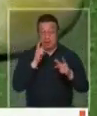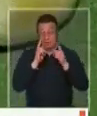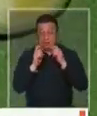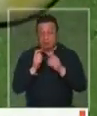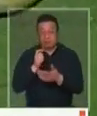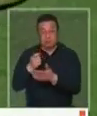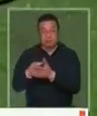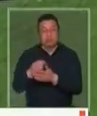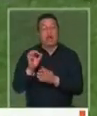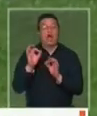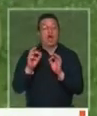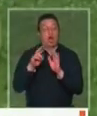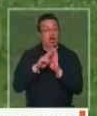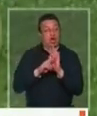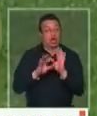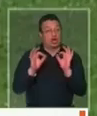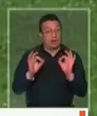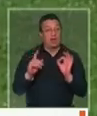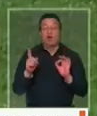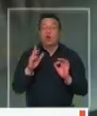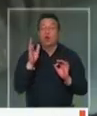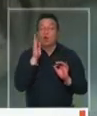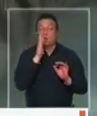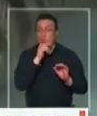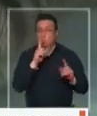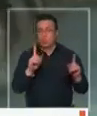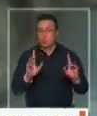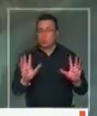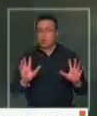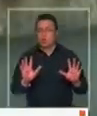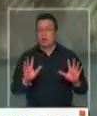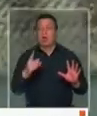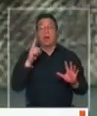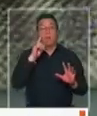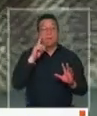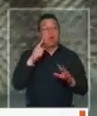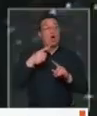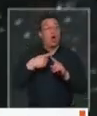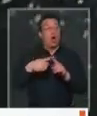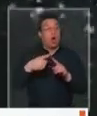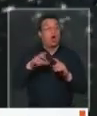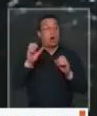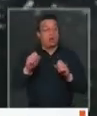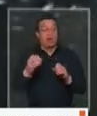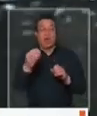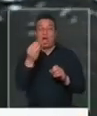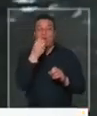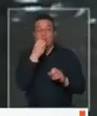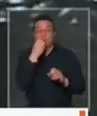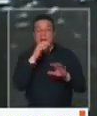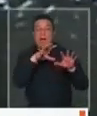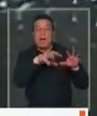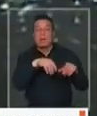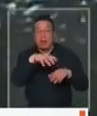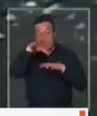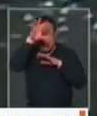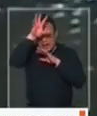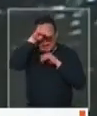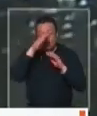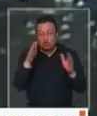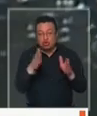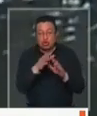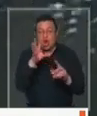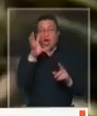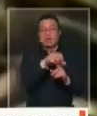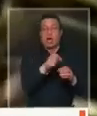de manera regular, no debería existir alguno. Pero otras especies pueden alimentarse de animales como gatos pequeños.